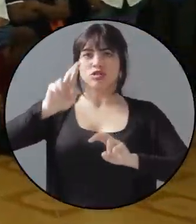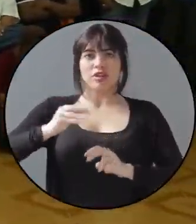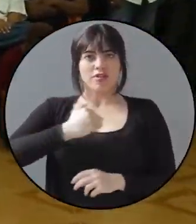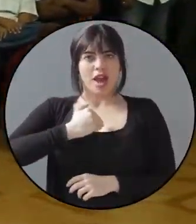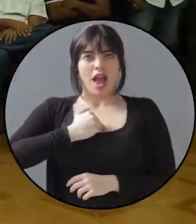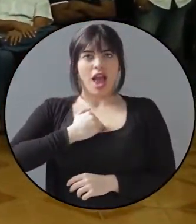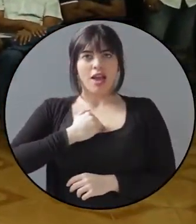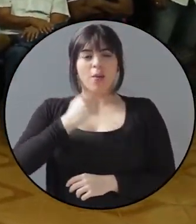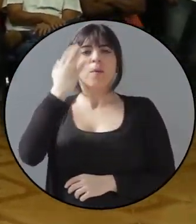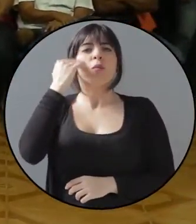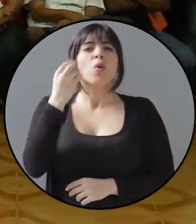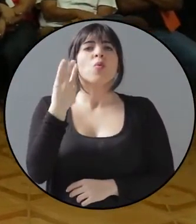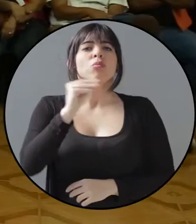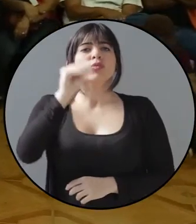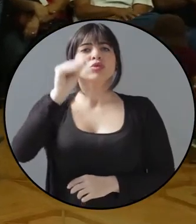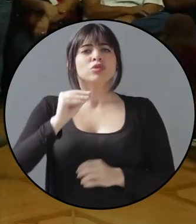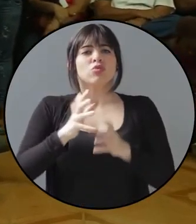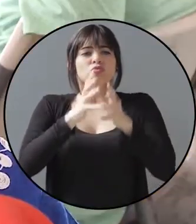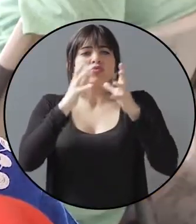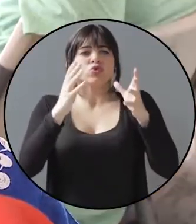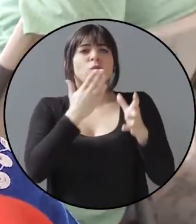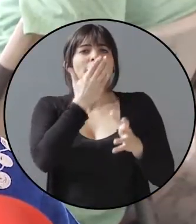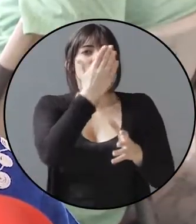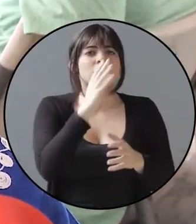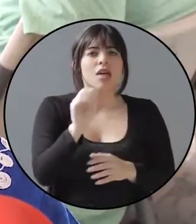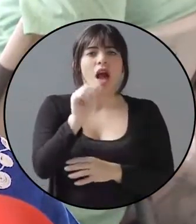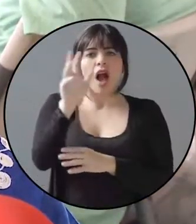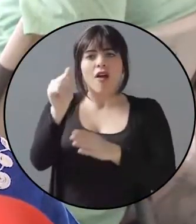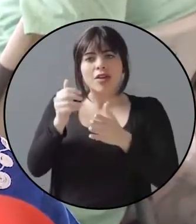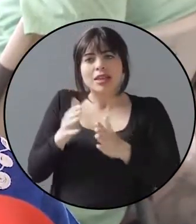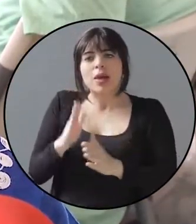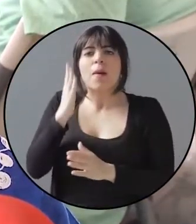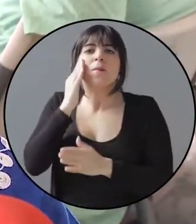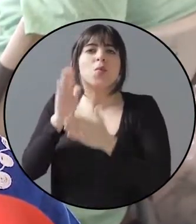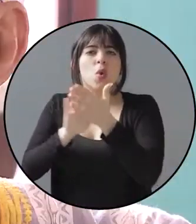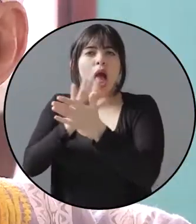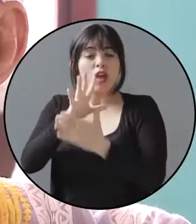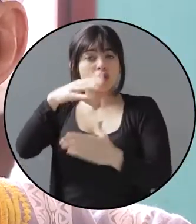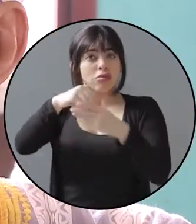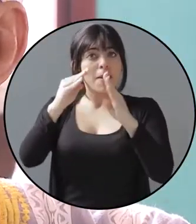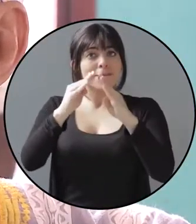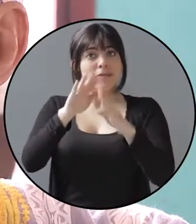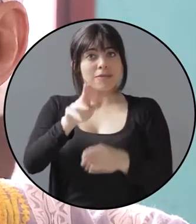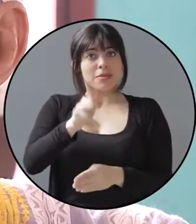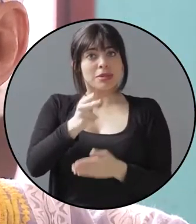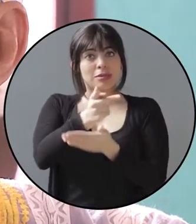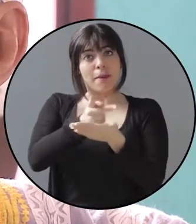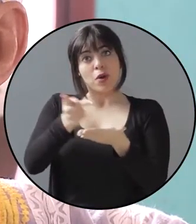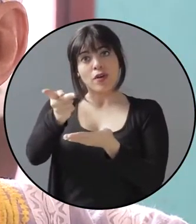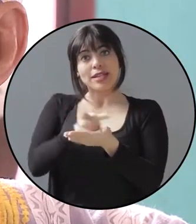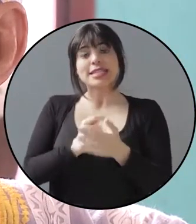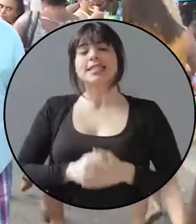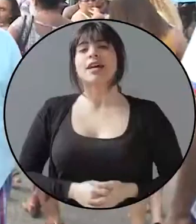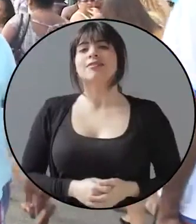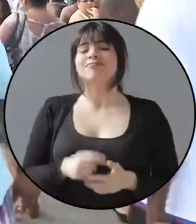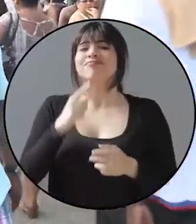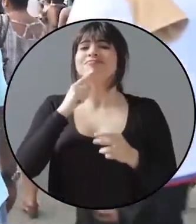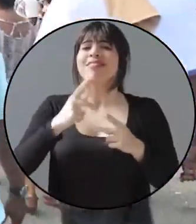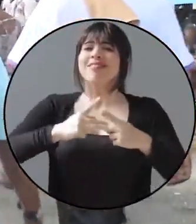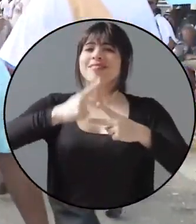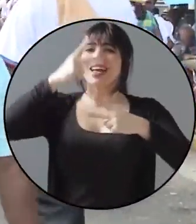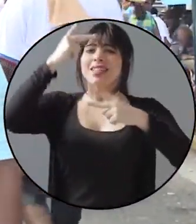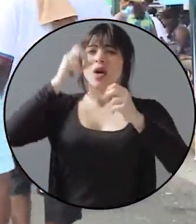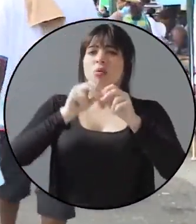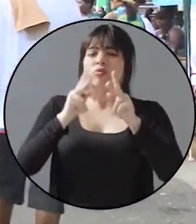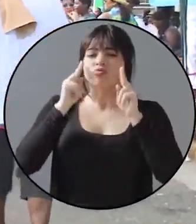de Costa Rica por el porcentaje tan alto de indígenas, afrodescendientes y mulatos que viven en esta provincia. Es una